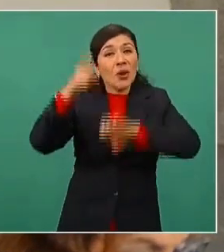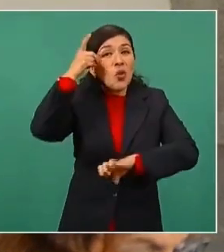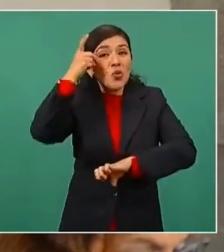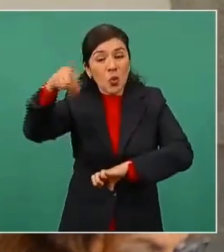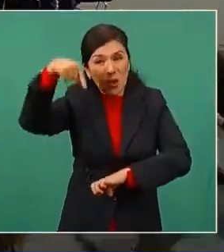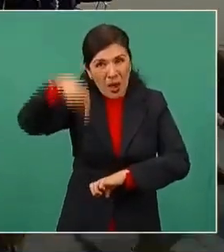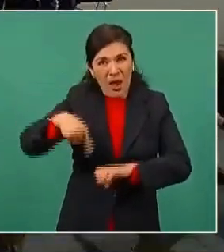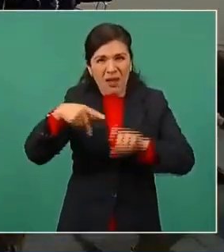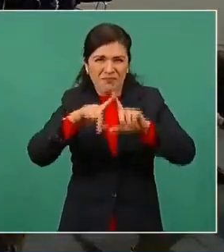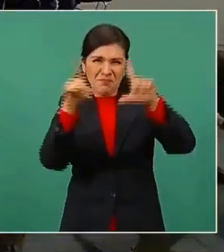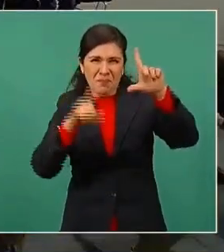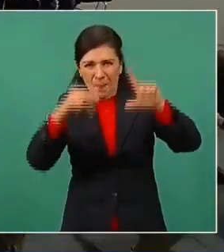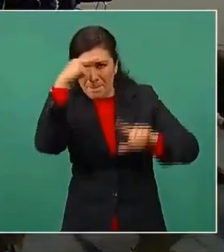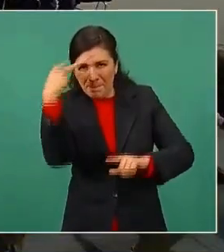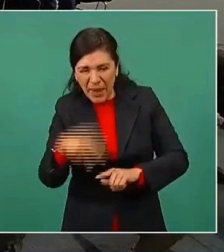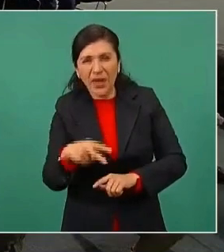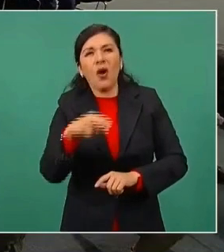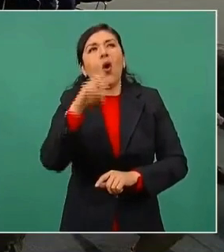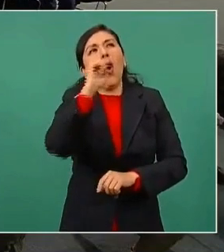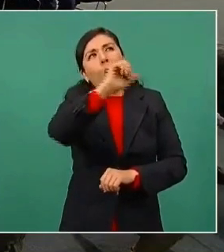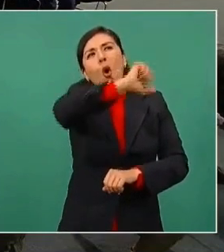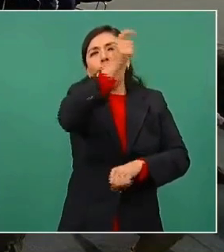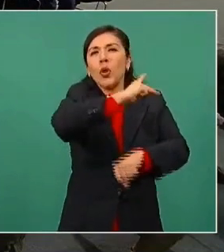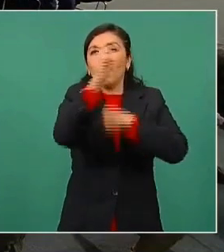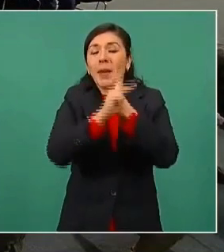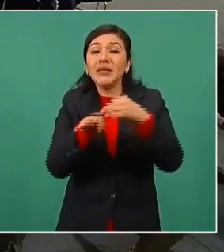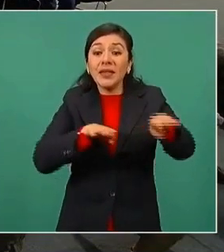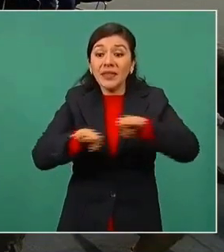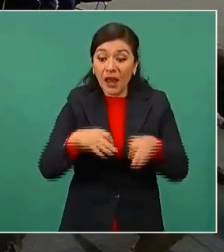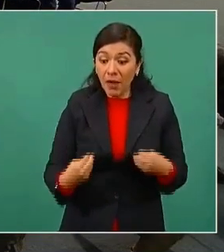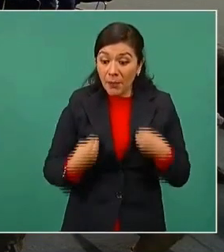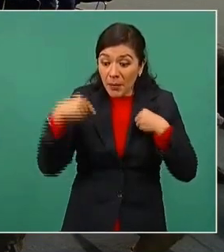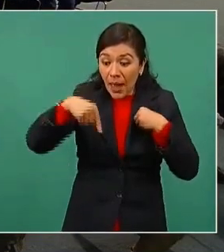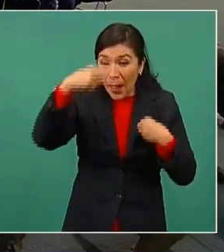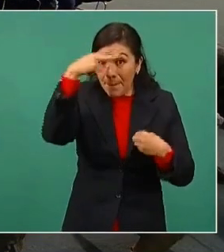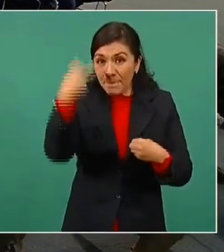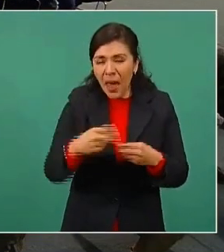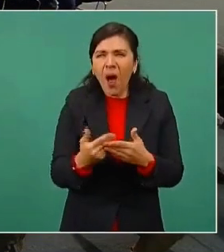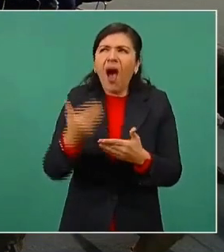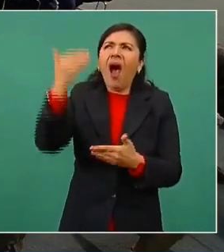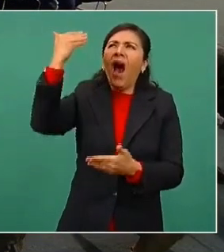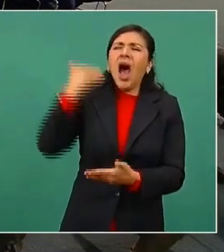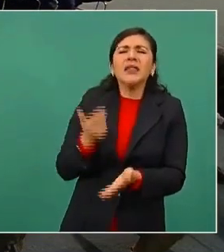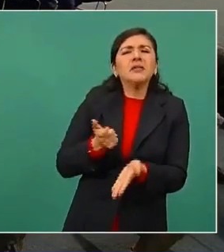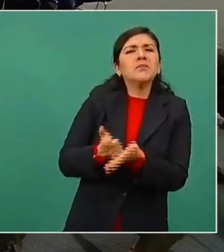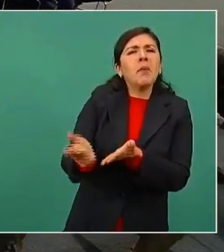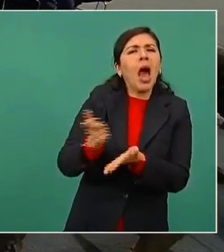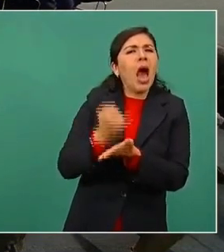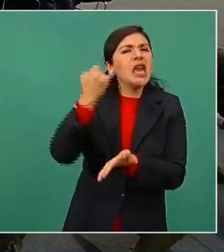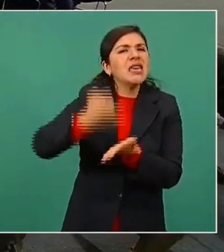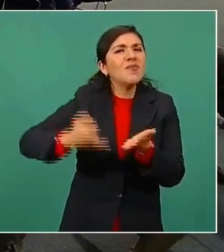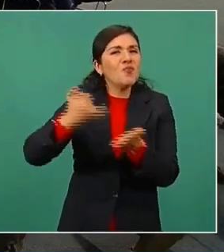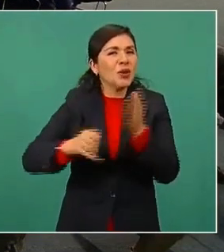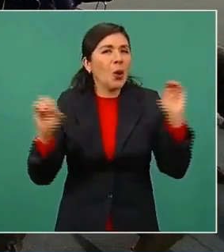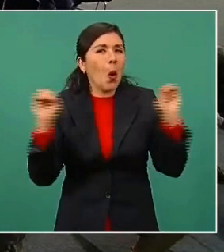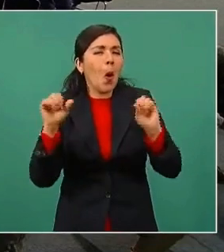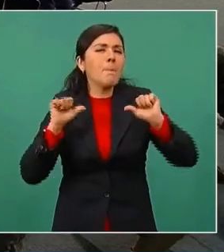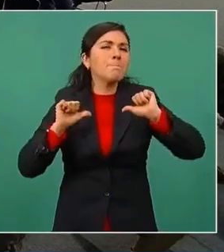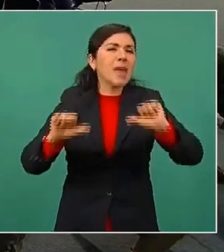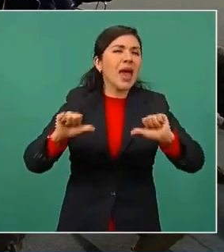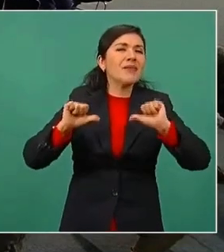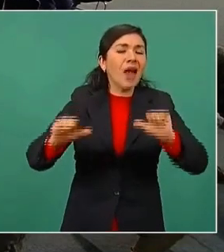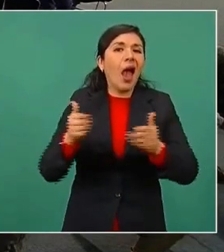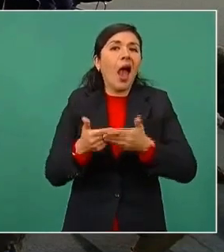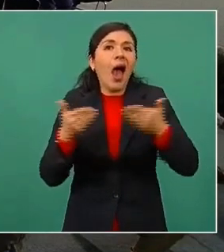y extranjeros que trabajan y viven en México, esos mismos que antes no pagaban impuestos y que ahora lo hacen